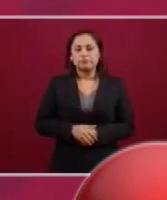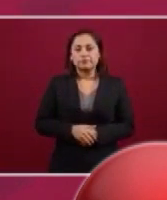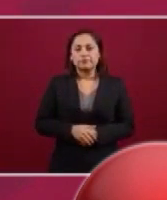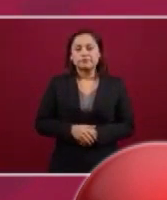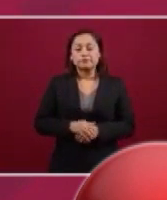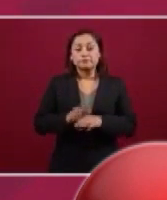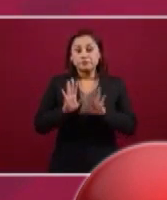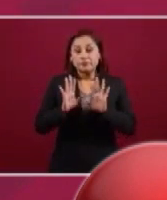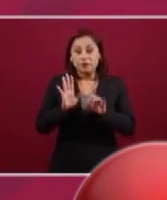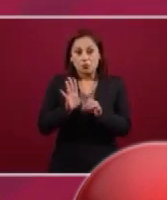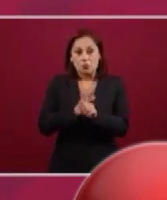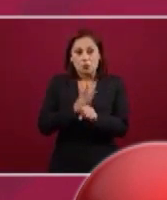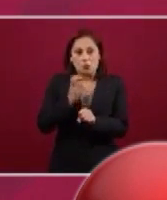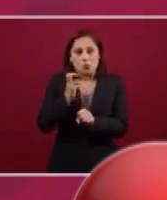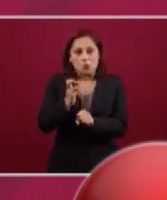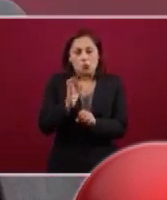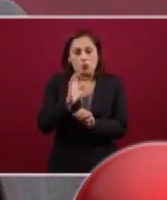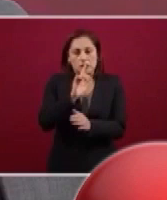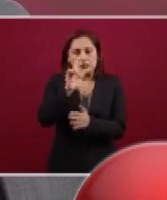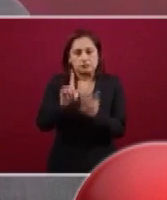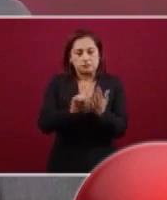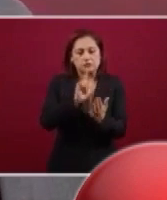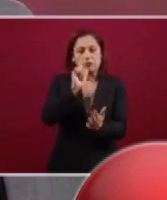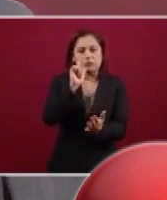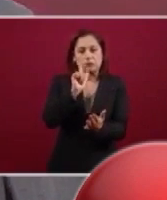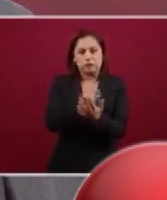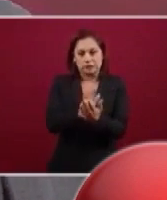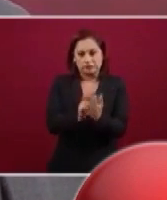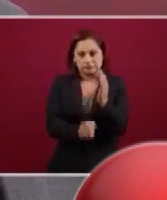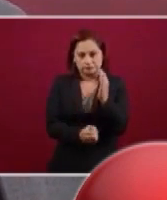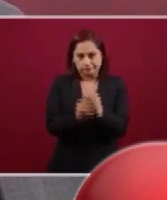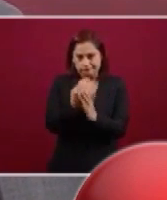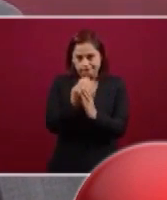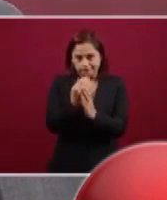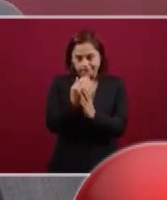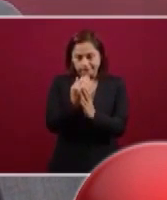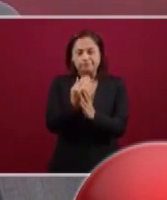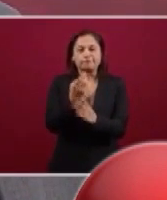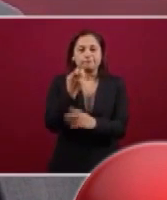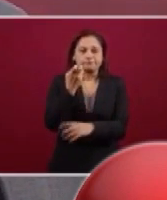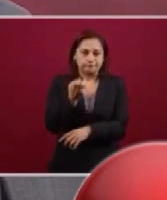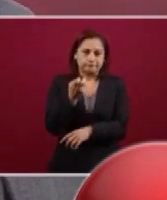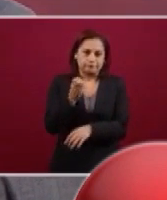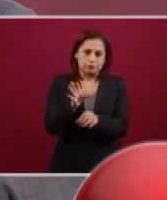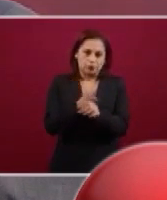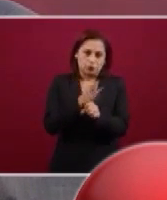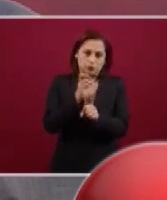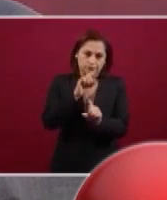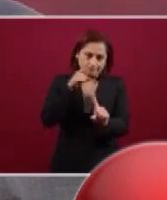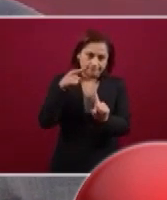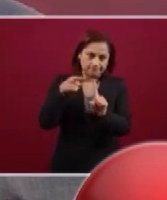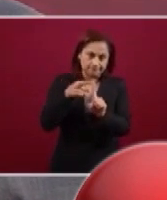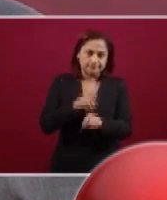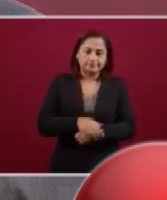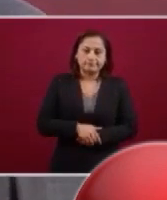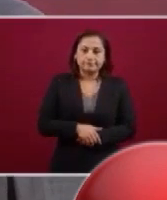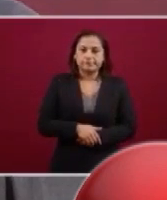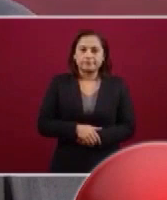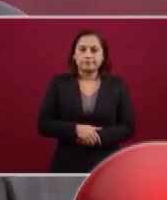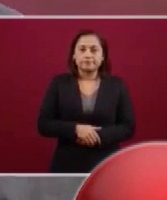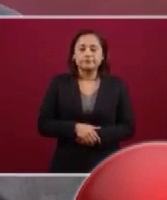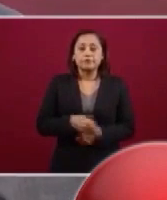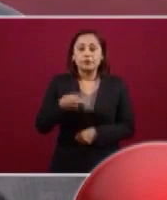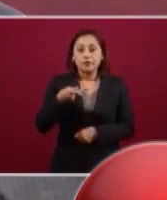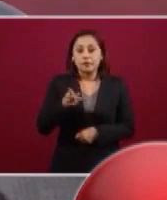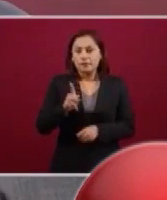ese fue el motivo principal de esta nueva legislación. Desde luego hay que